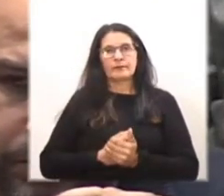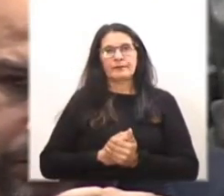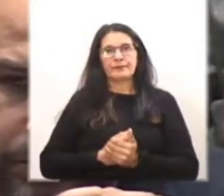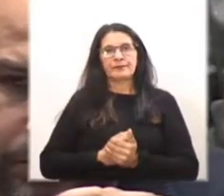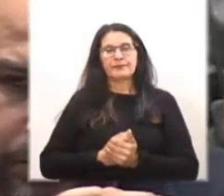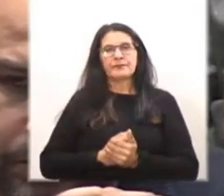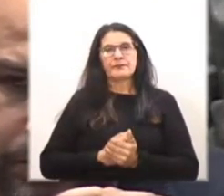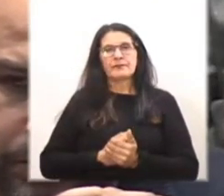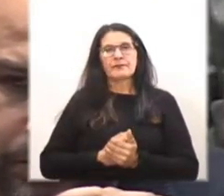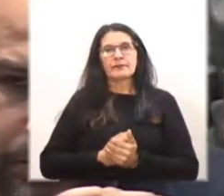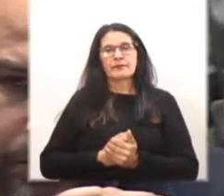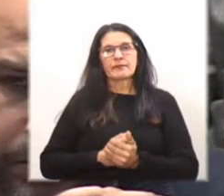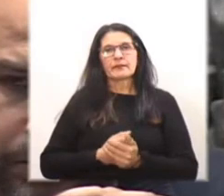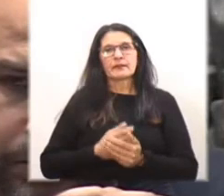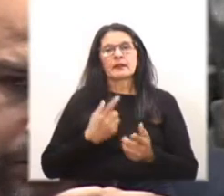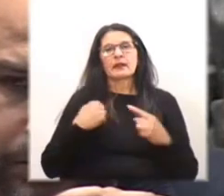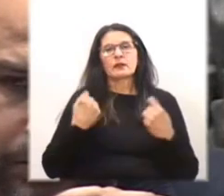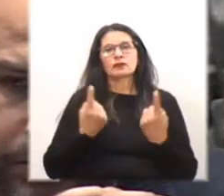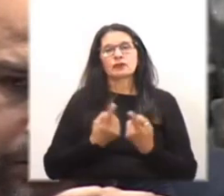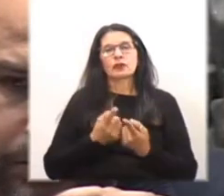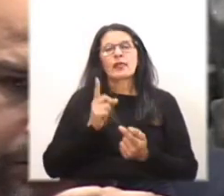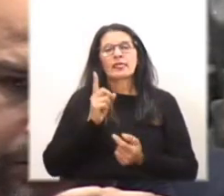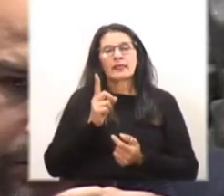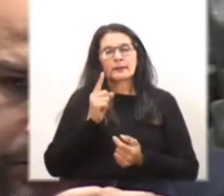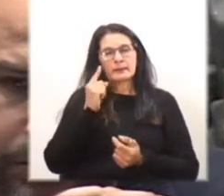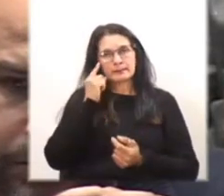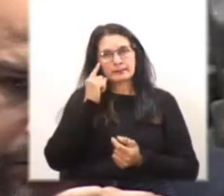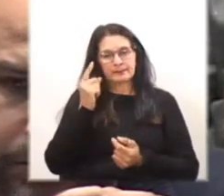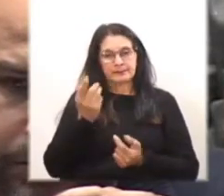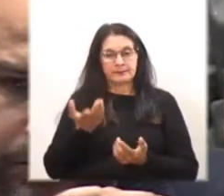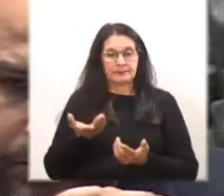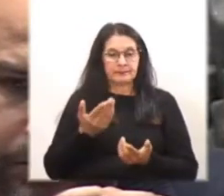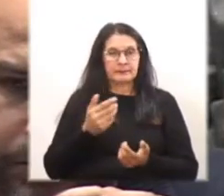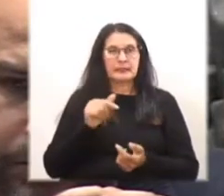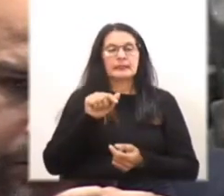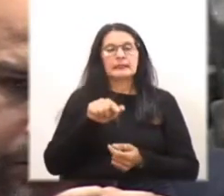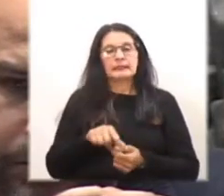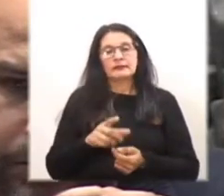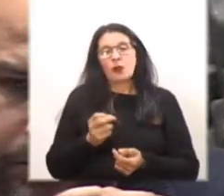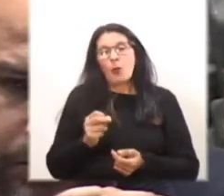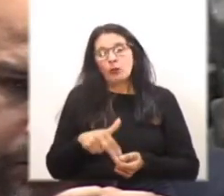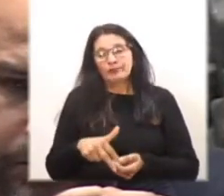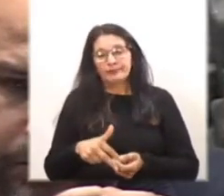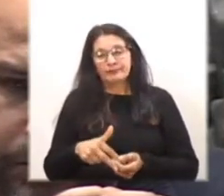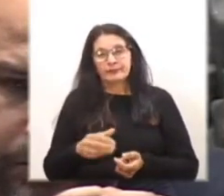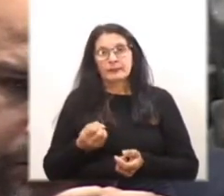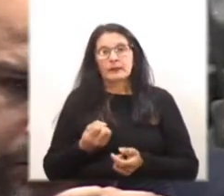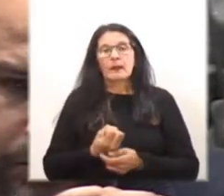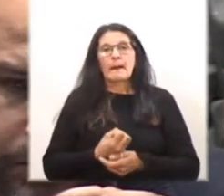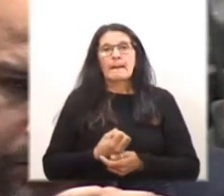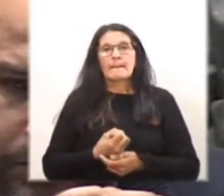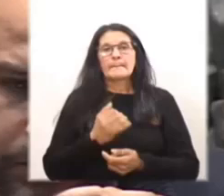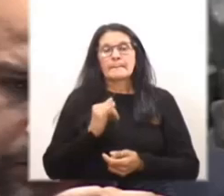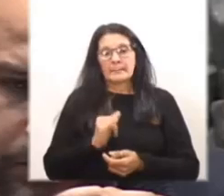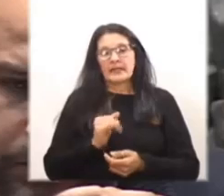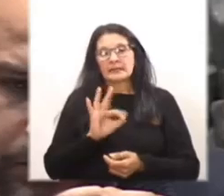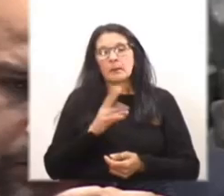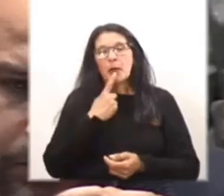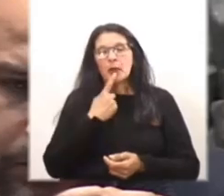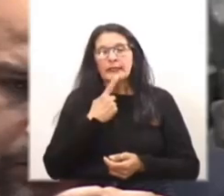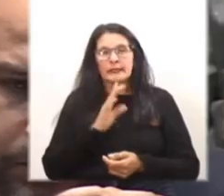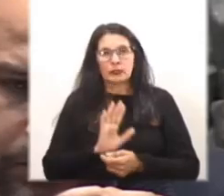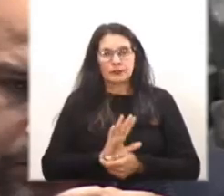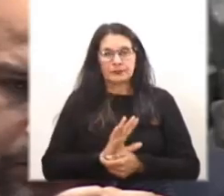que debemos traerlo y que es de sentido común y es muy político.